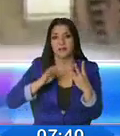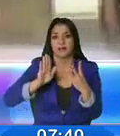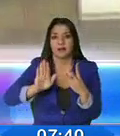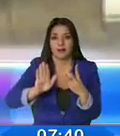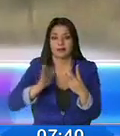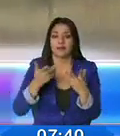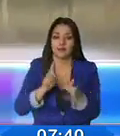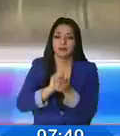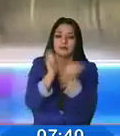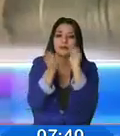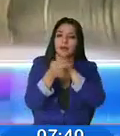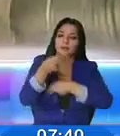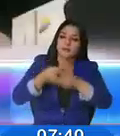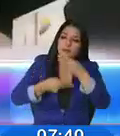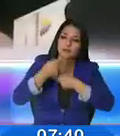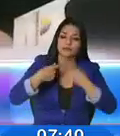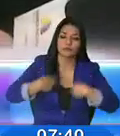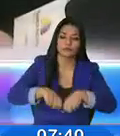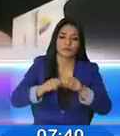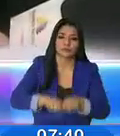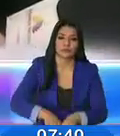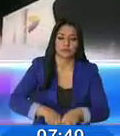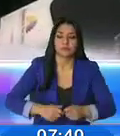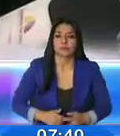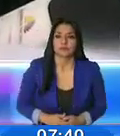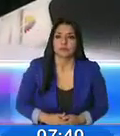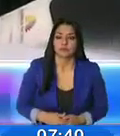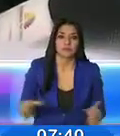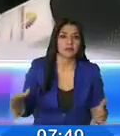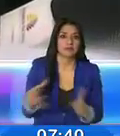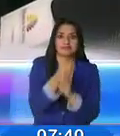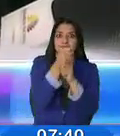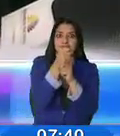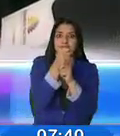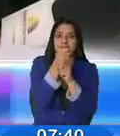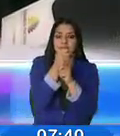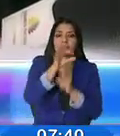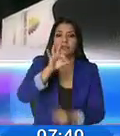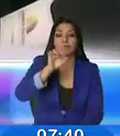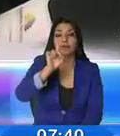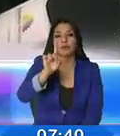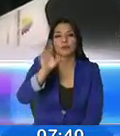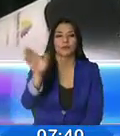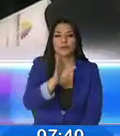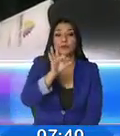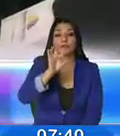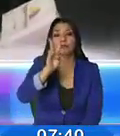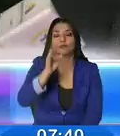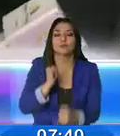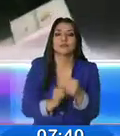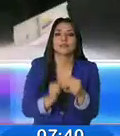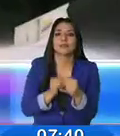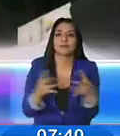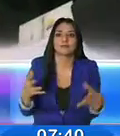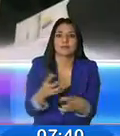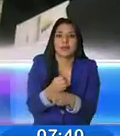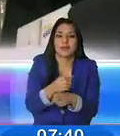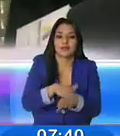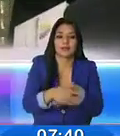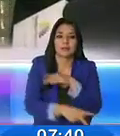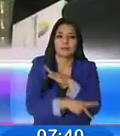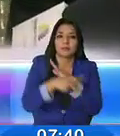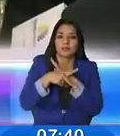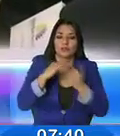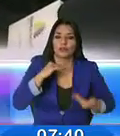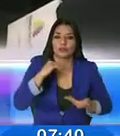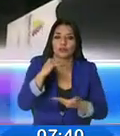efectuado una renegociación de contratos. Hemos conseguido un premio adicional de 91, 92 centavos por el crudo, así que en este